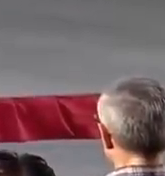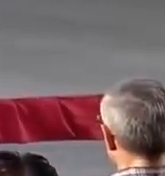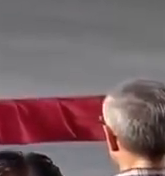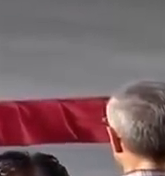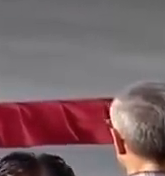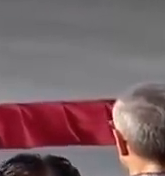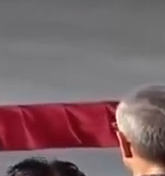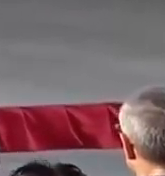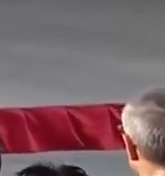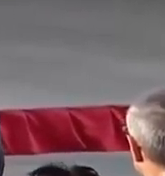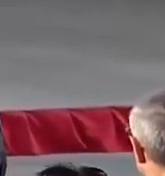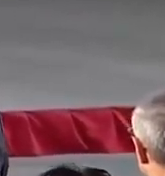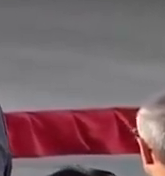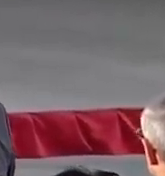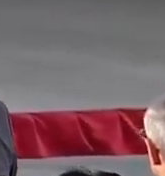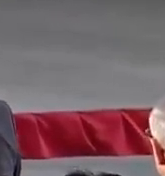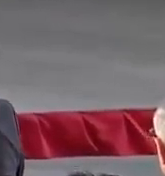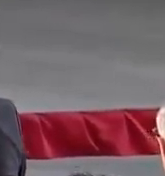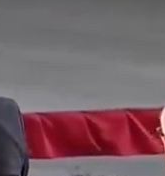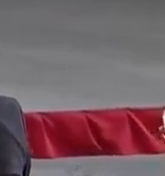y que se